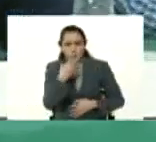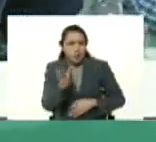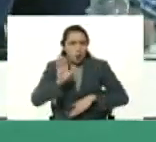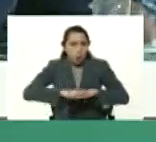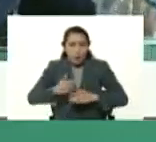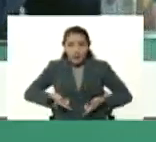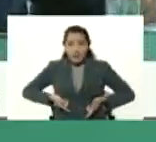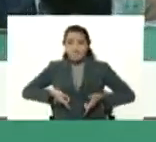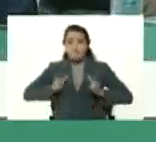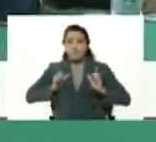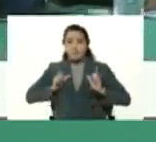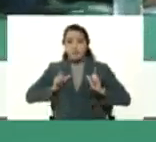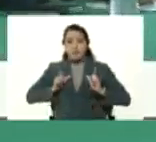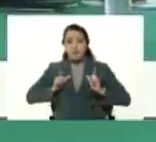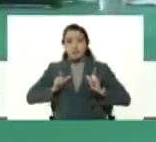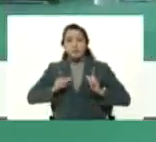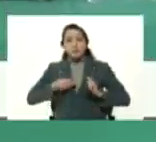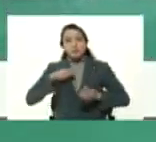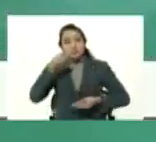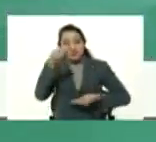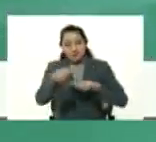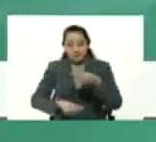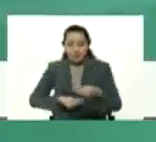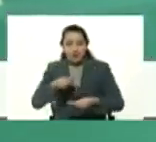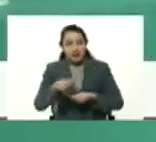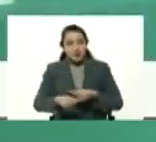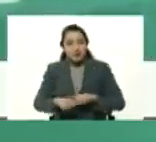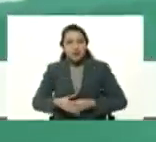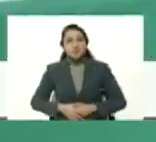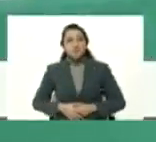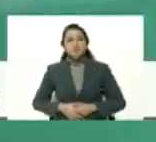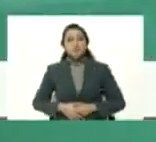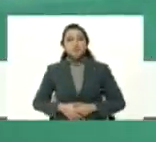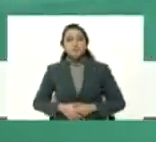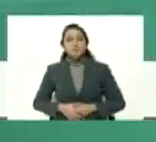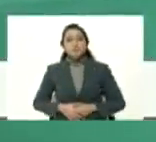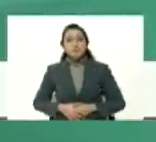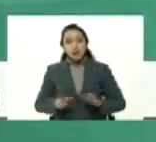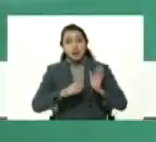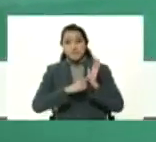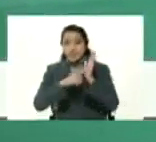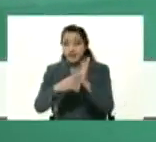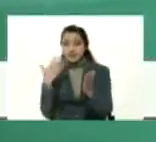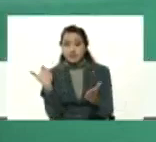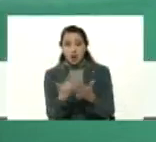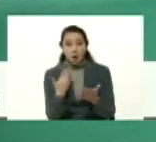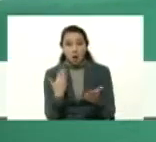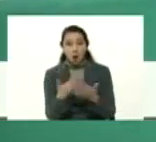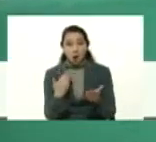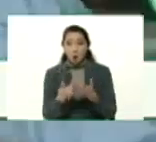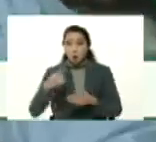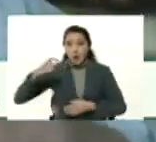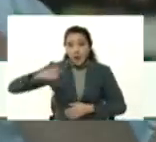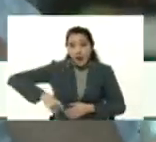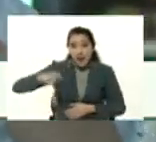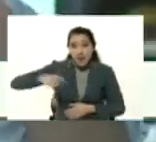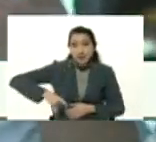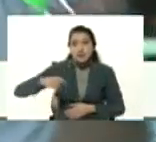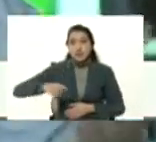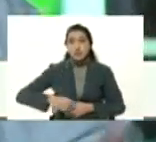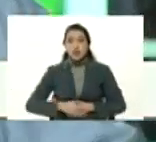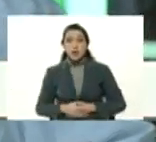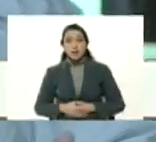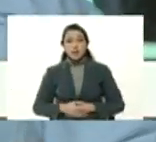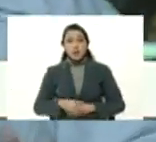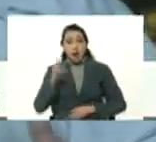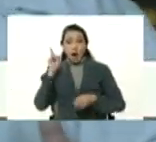permite de alguna manera enlazar, presentar propuestas, necesidades, tal vez